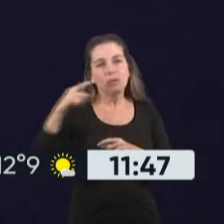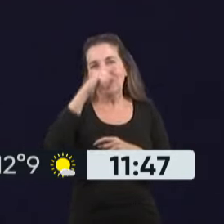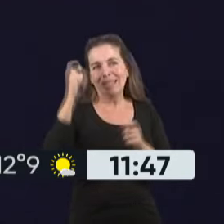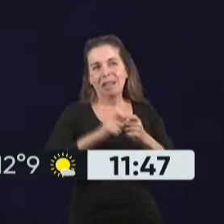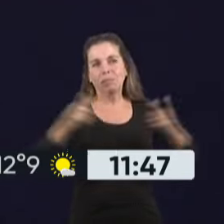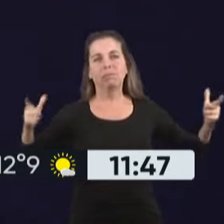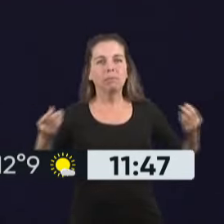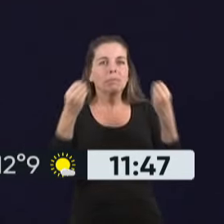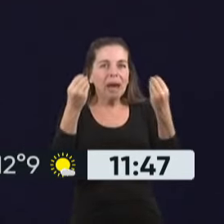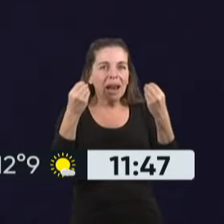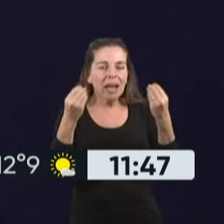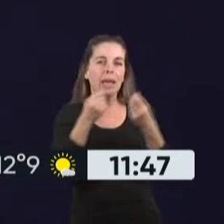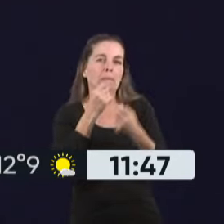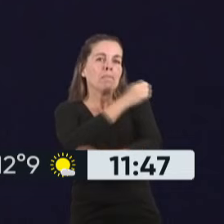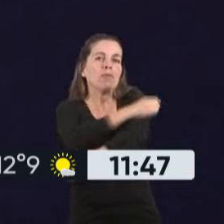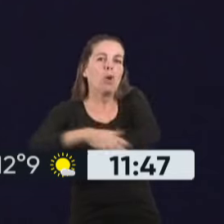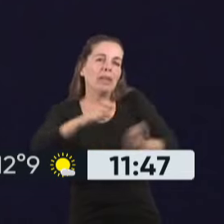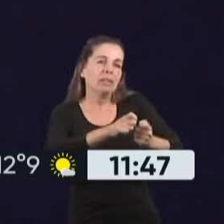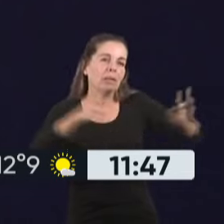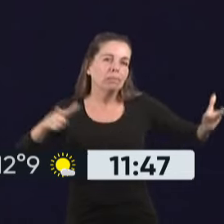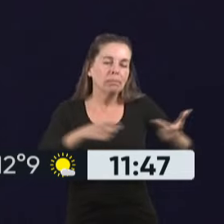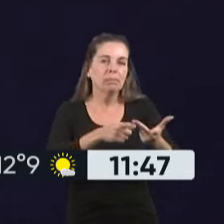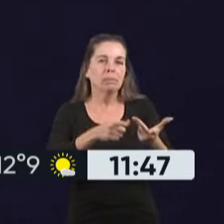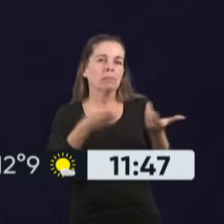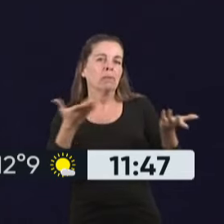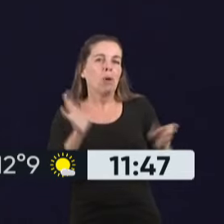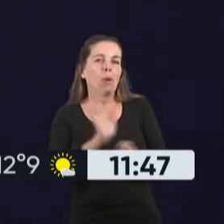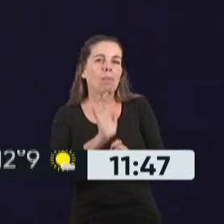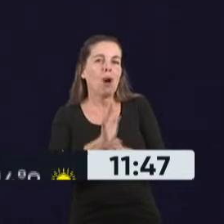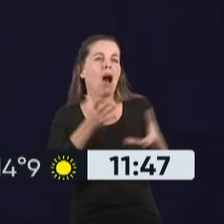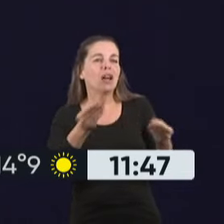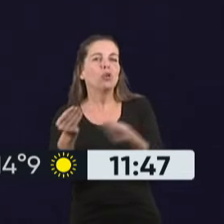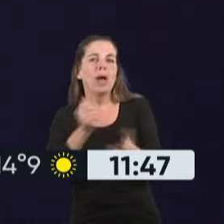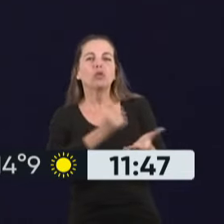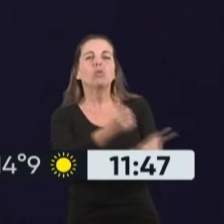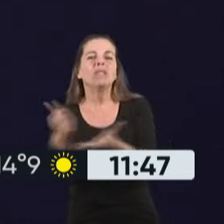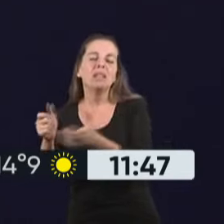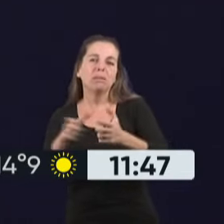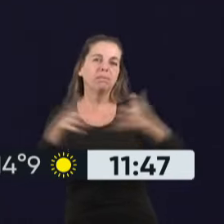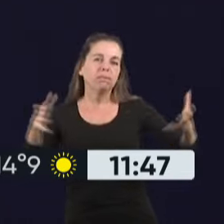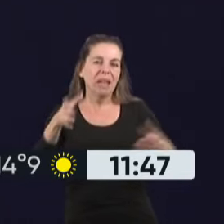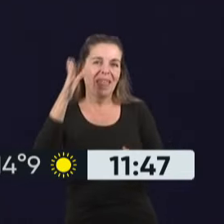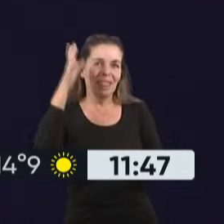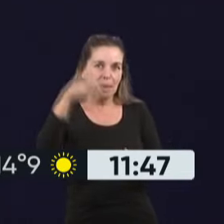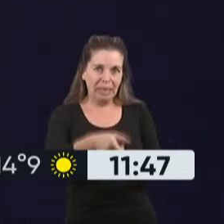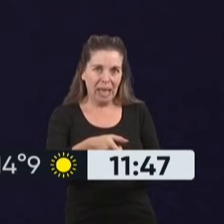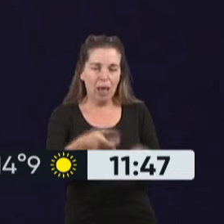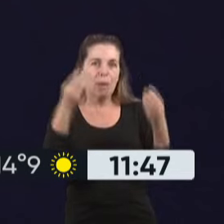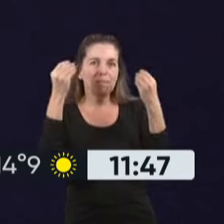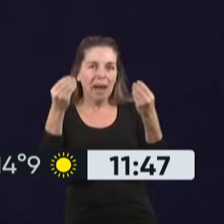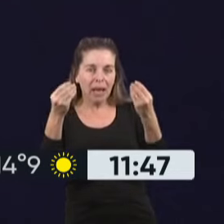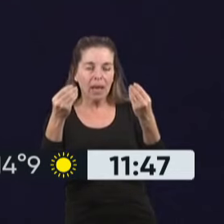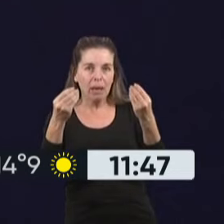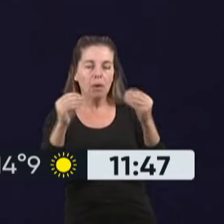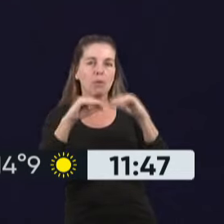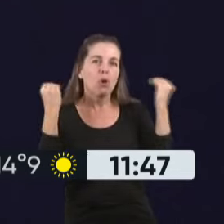pobres, multiplicar asistencialismo con intermediarios que le hicieron mucho daño a los que menos tienen, y en definitiva hay que explicarle a